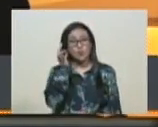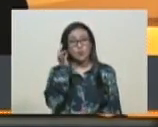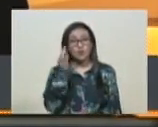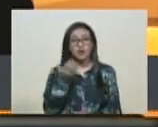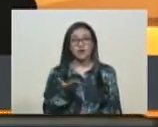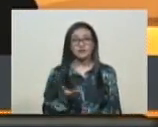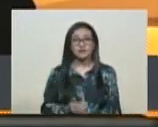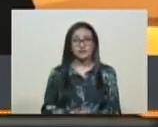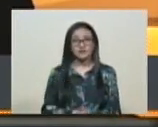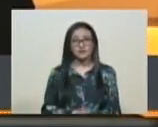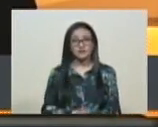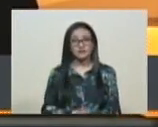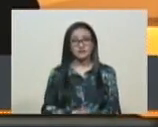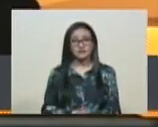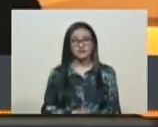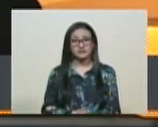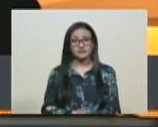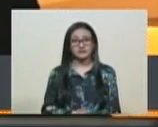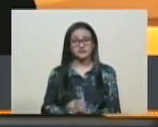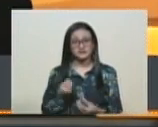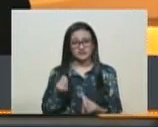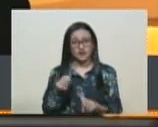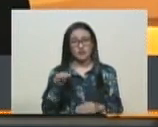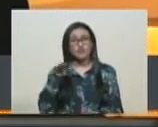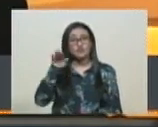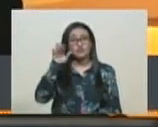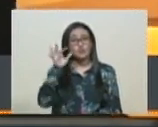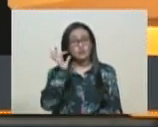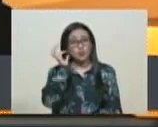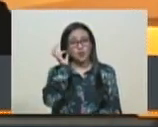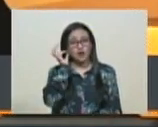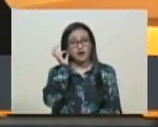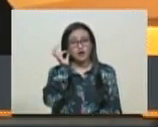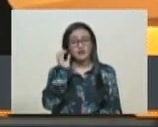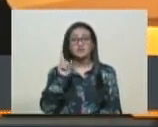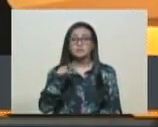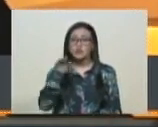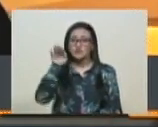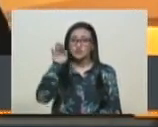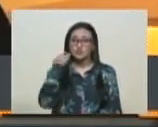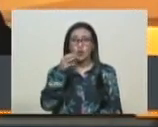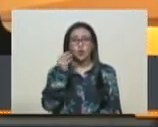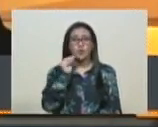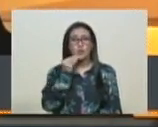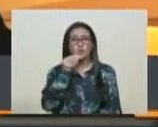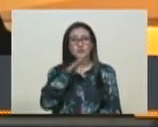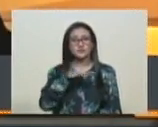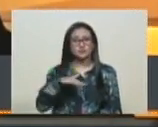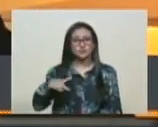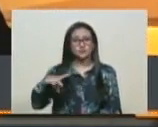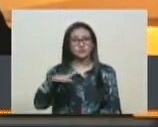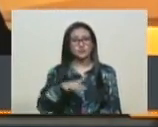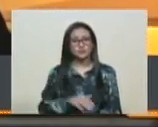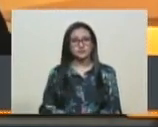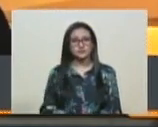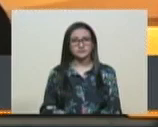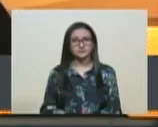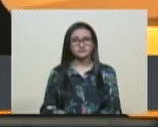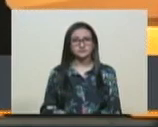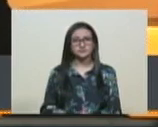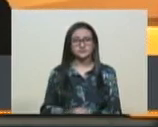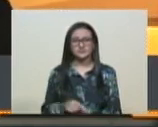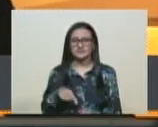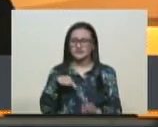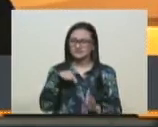futuro para las mujeres, garantía de futuro para nuestra juventud en todos los ámbitos. Profundizar el